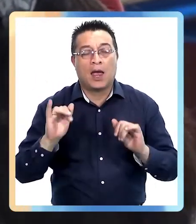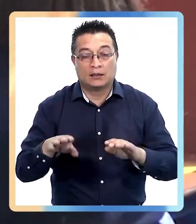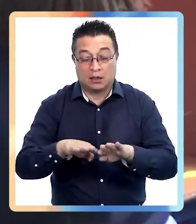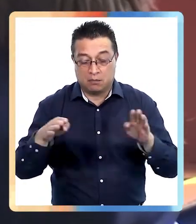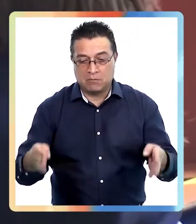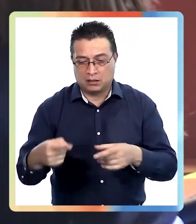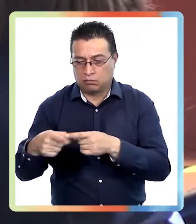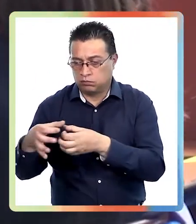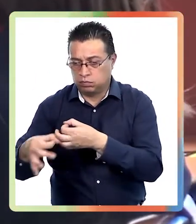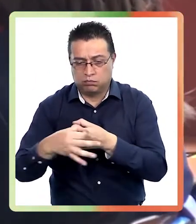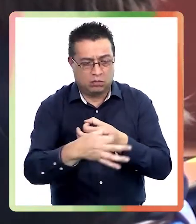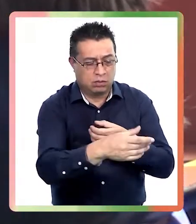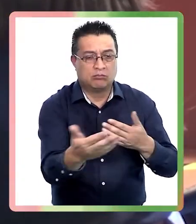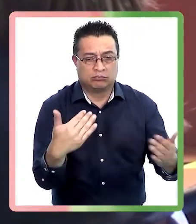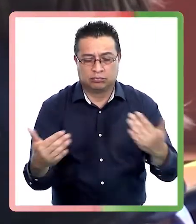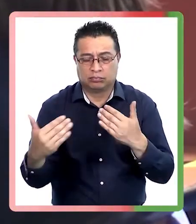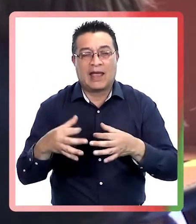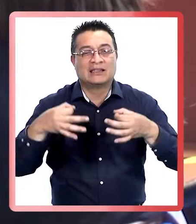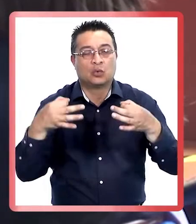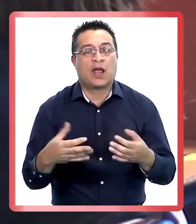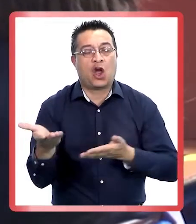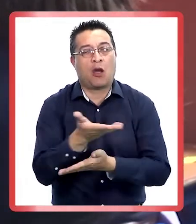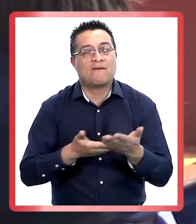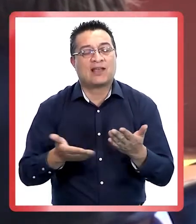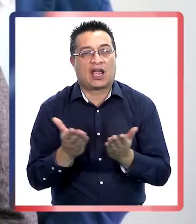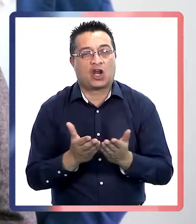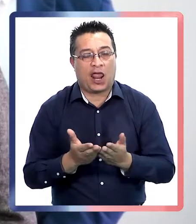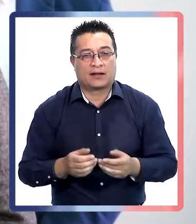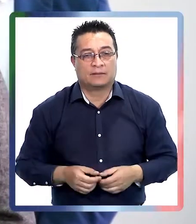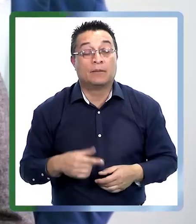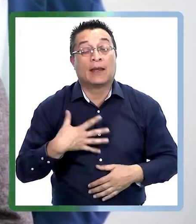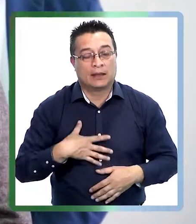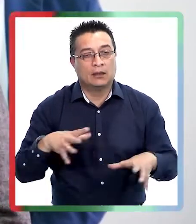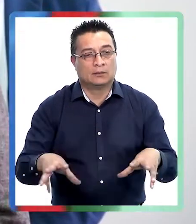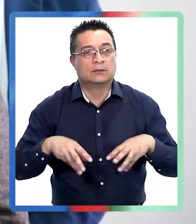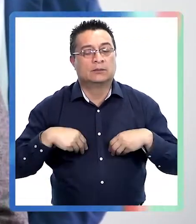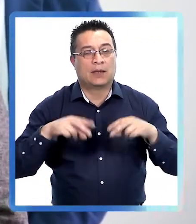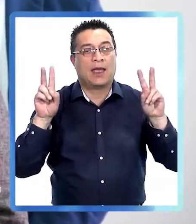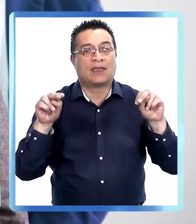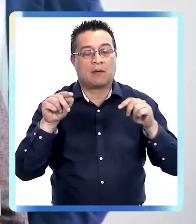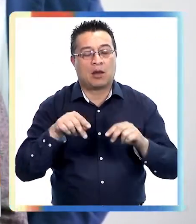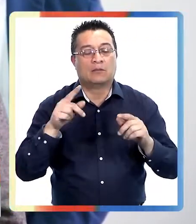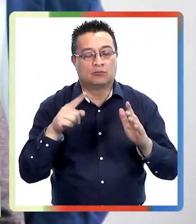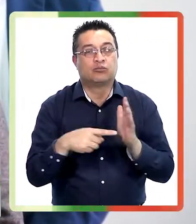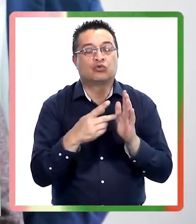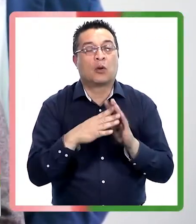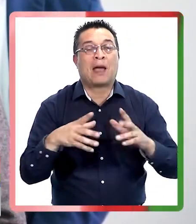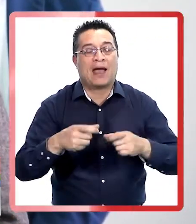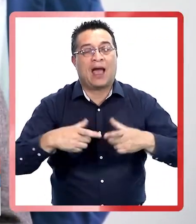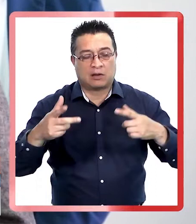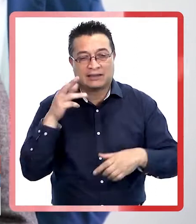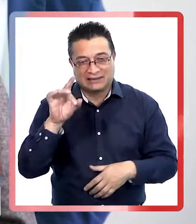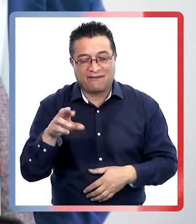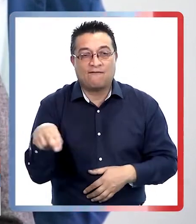mesa intersectorial de seguridad y convivencia escolar. Queremos abordar este tema desde un punto de vista más amplio. Sabemos